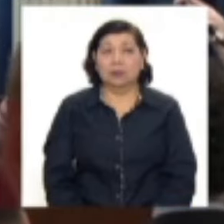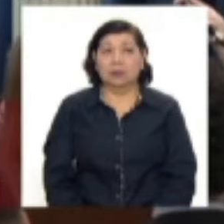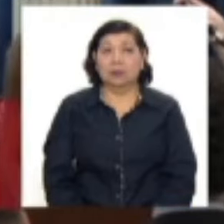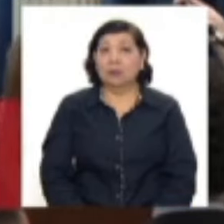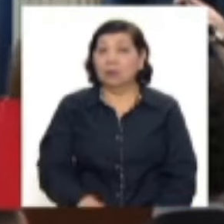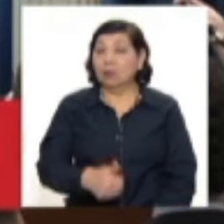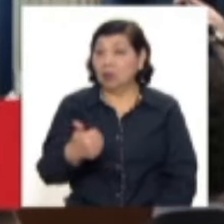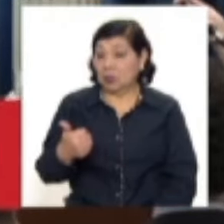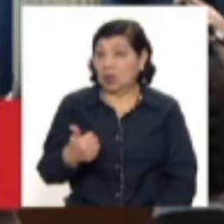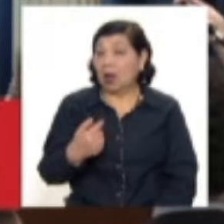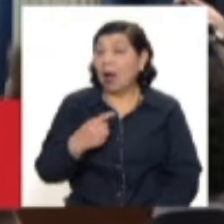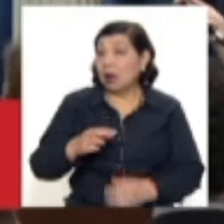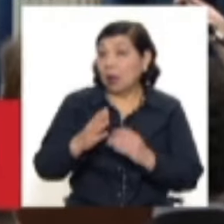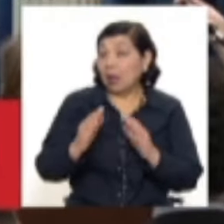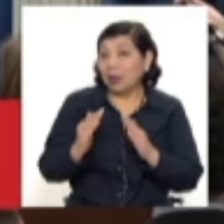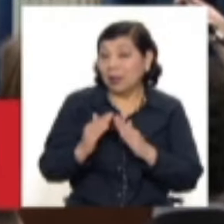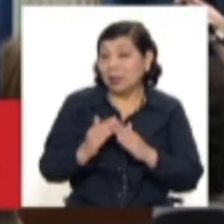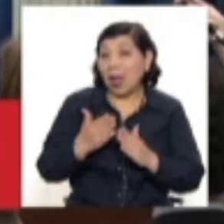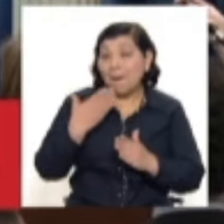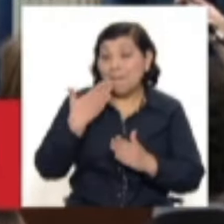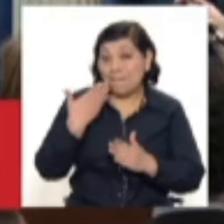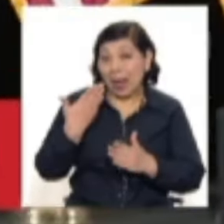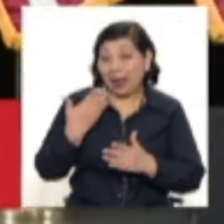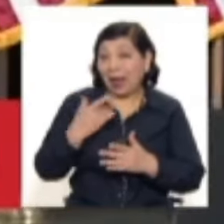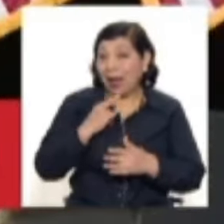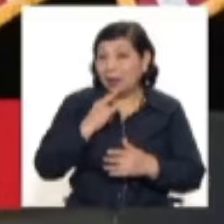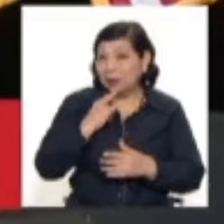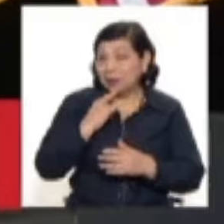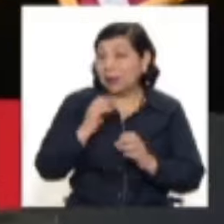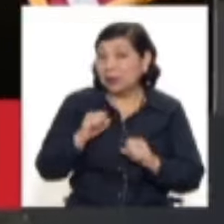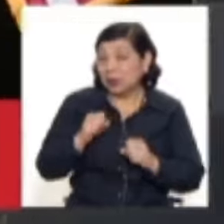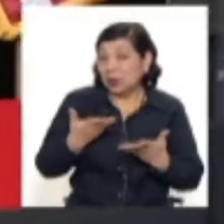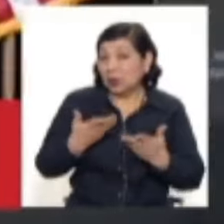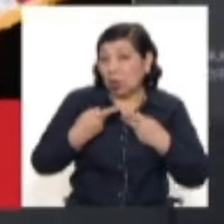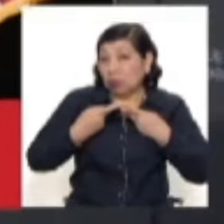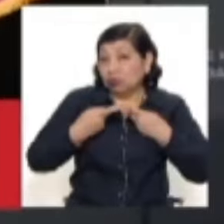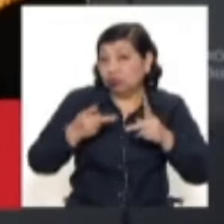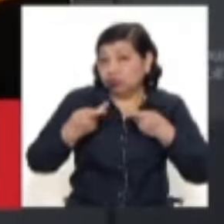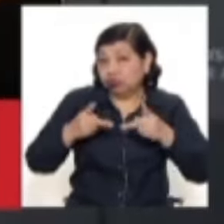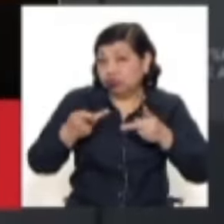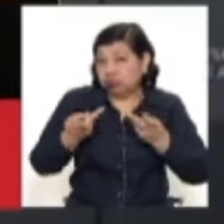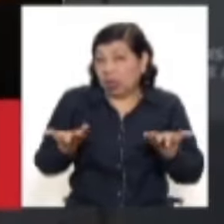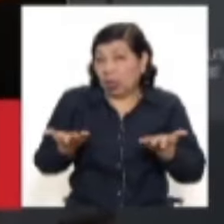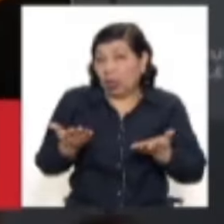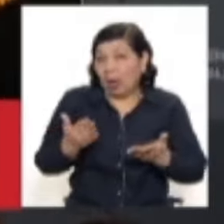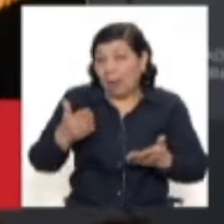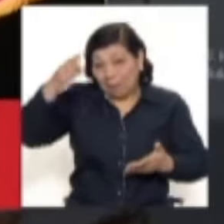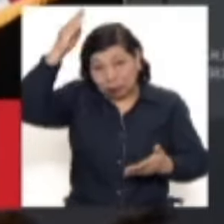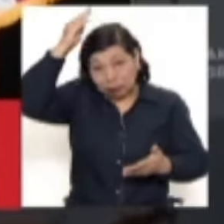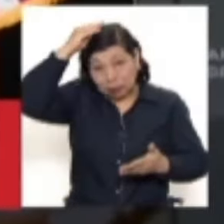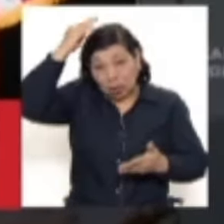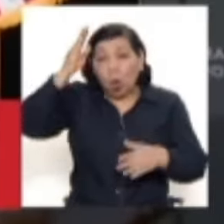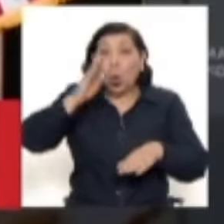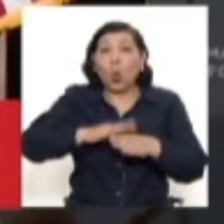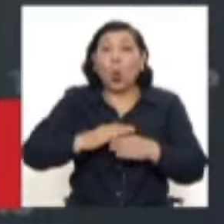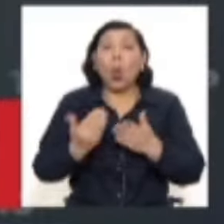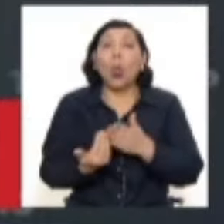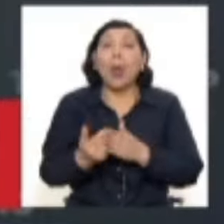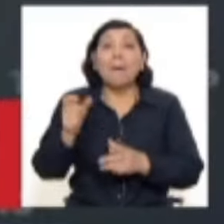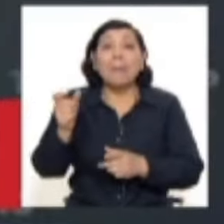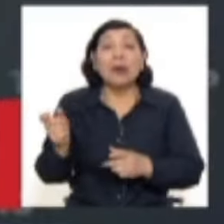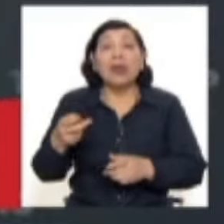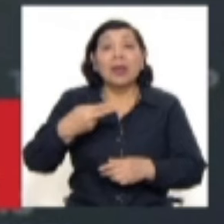De igual modo, la Casa Blanca condena las historias que está difundiendo el candidato Donald Trump sobre los